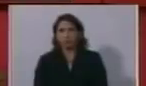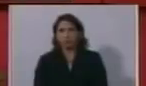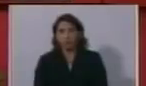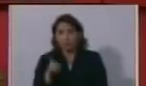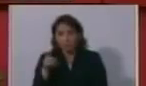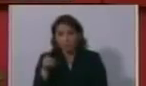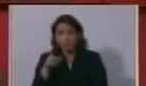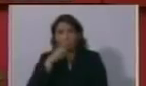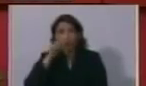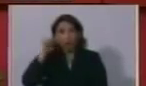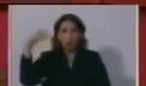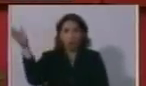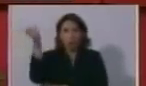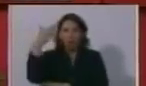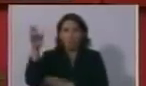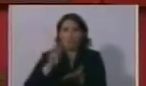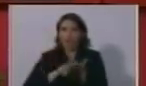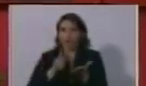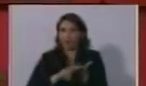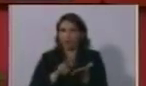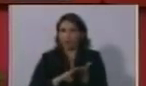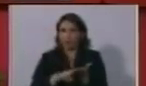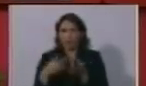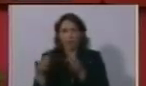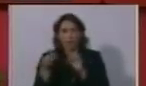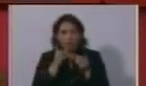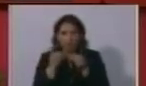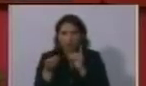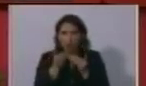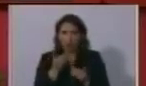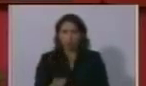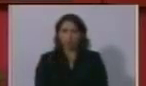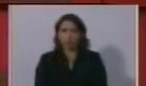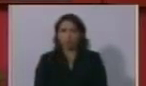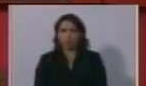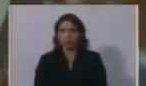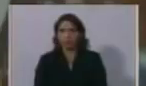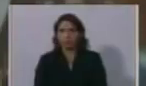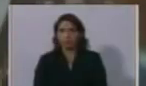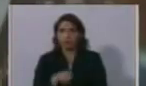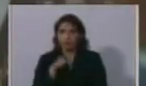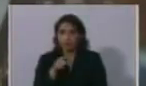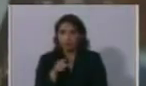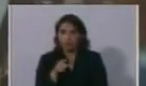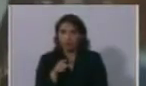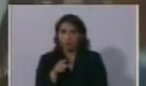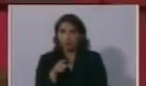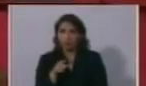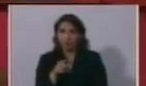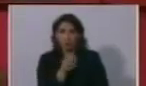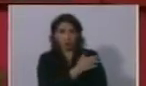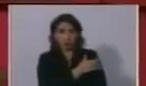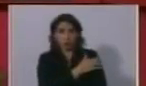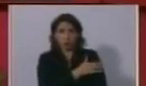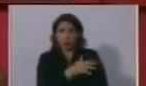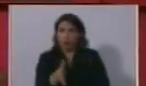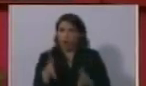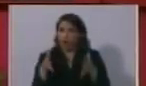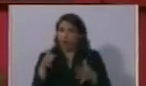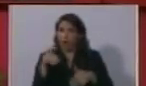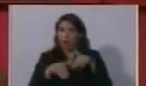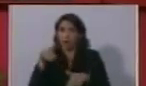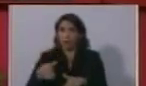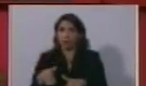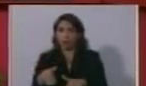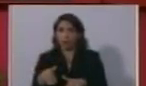bandera que es la bandera de la paz, del diálogo. Y los voceros de aquí a la derecha, como no ganan elecciones, esperan